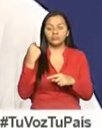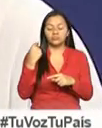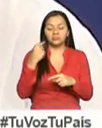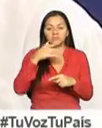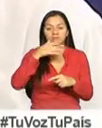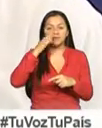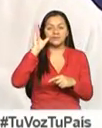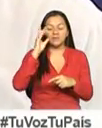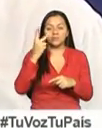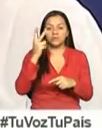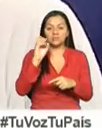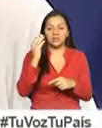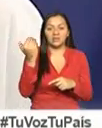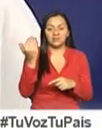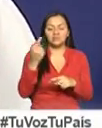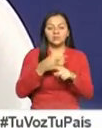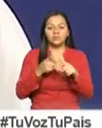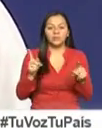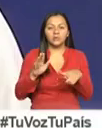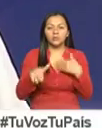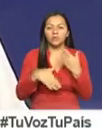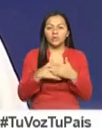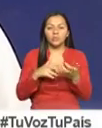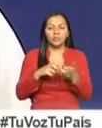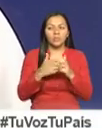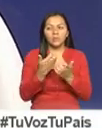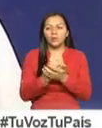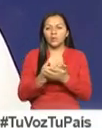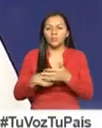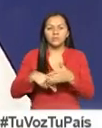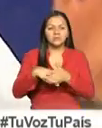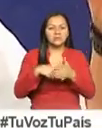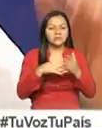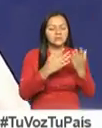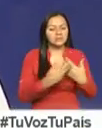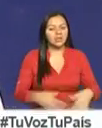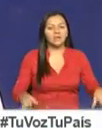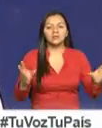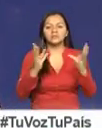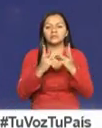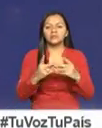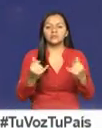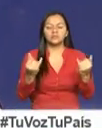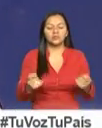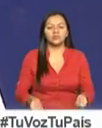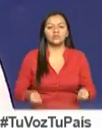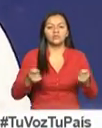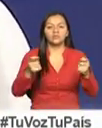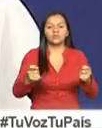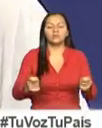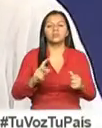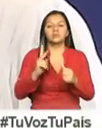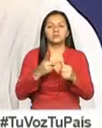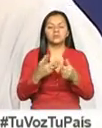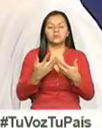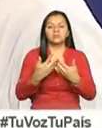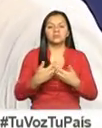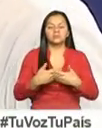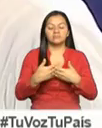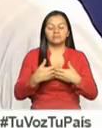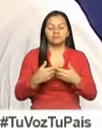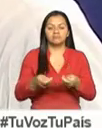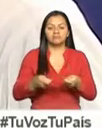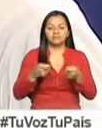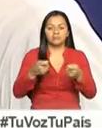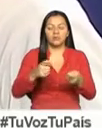del año anterior, pero hemos superado todos los obstáculos y estamos entregando al país la segunda hidroeléctrica más grande construida